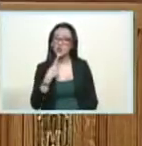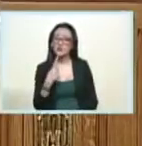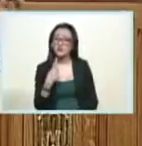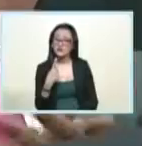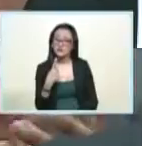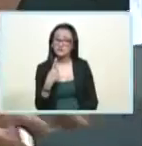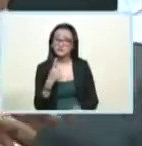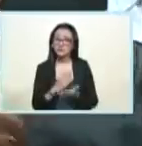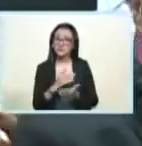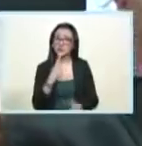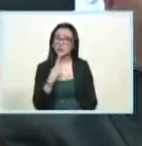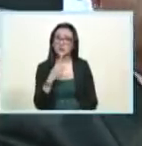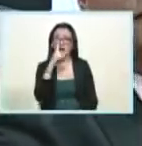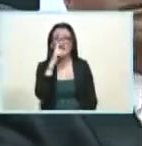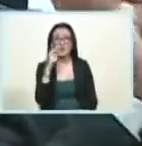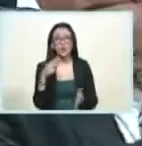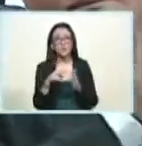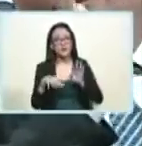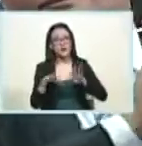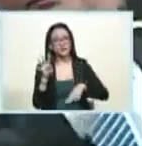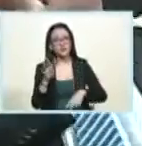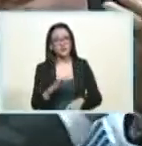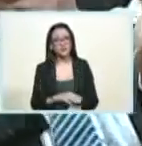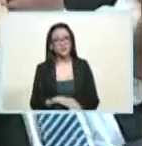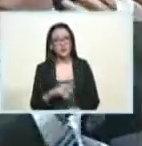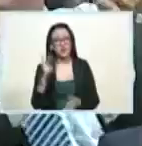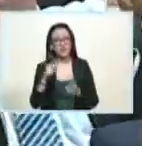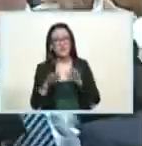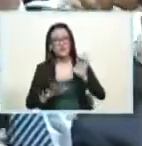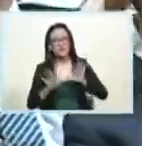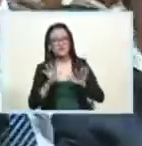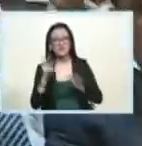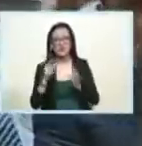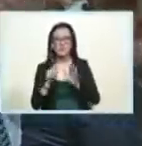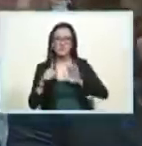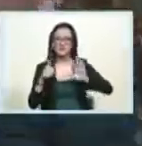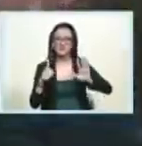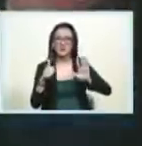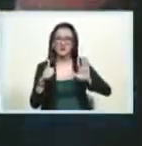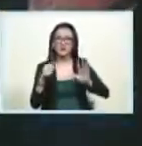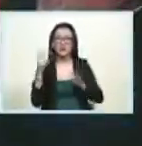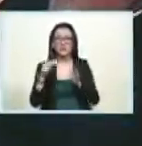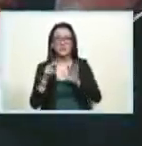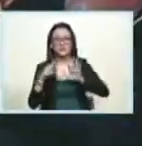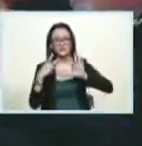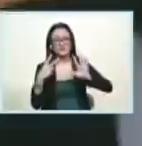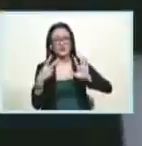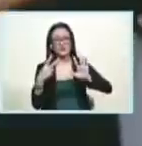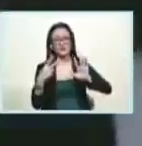el cansancio. En el año 2014, 15, 16, 17.